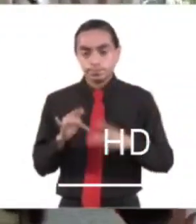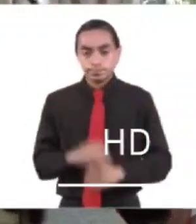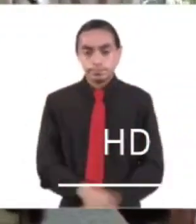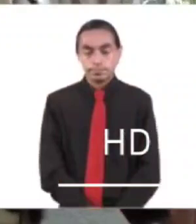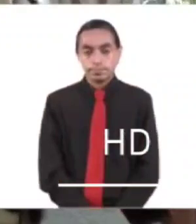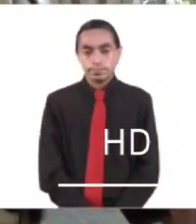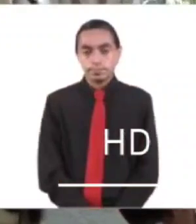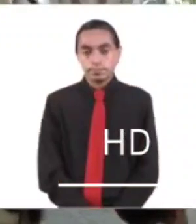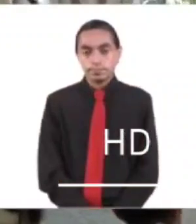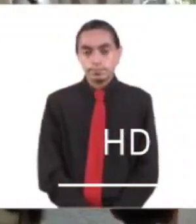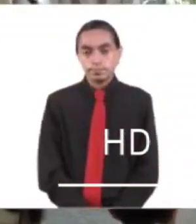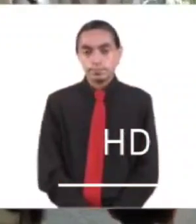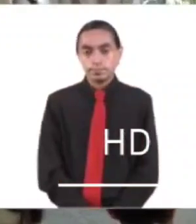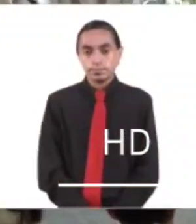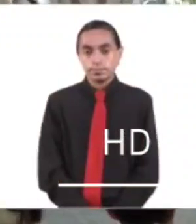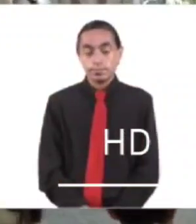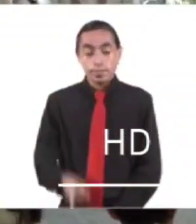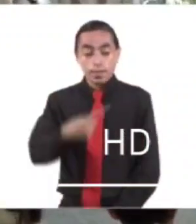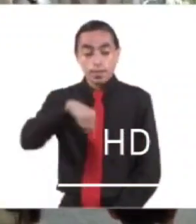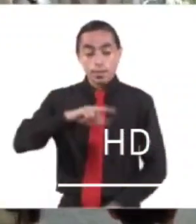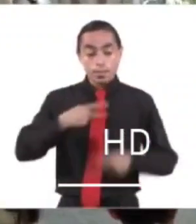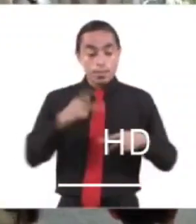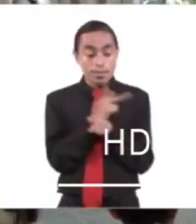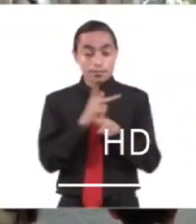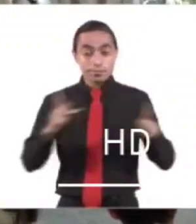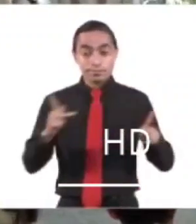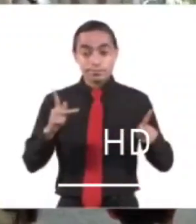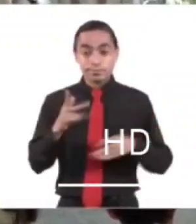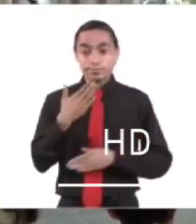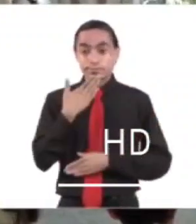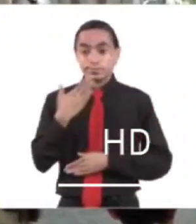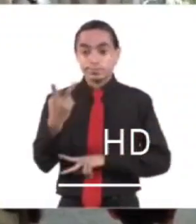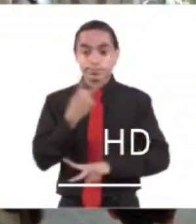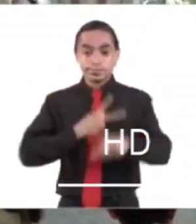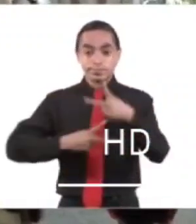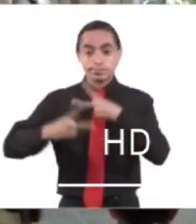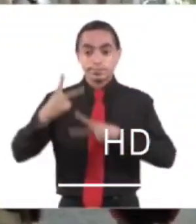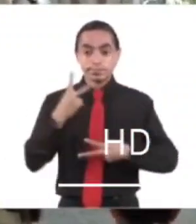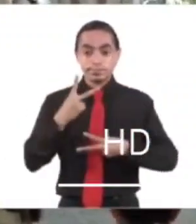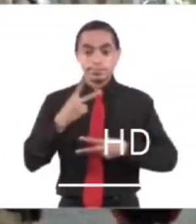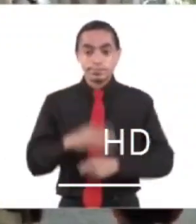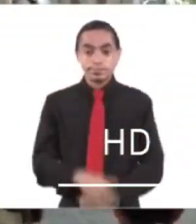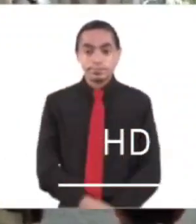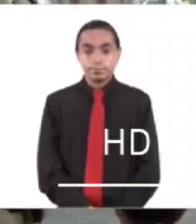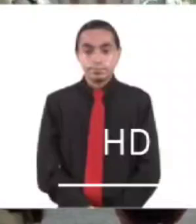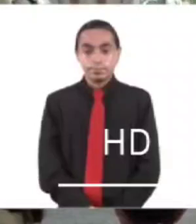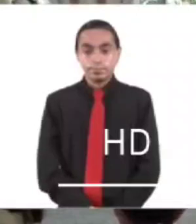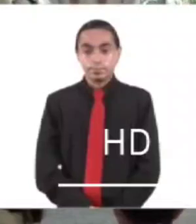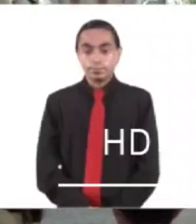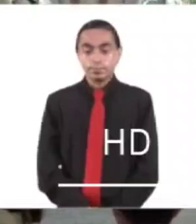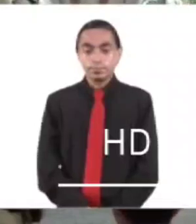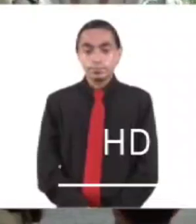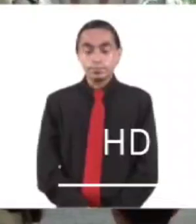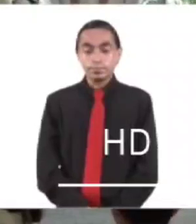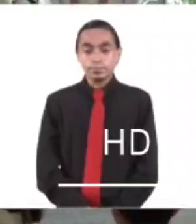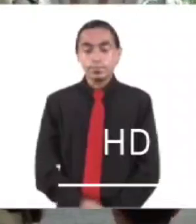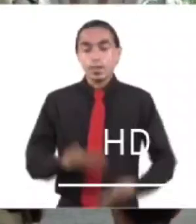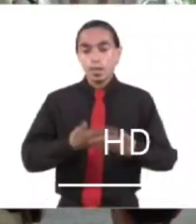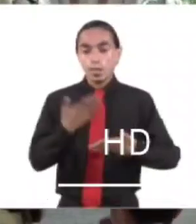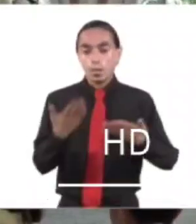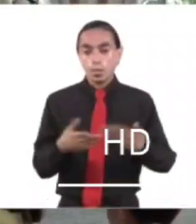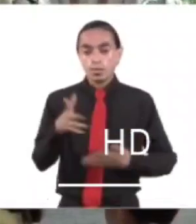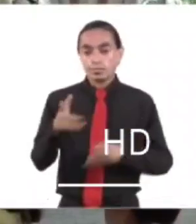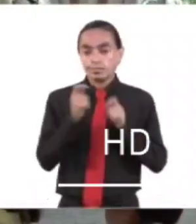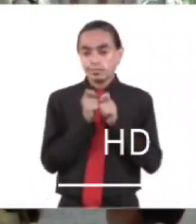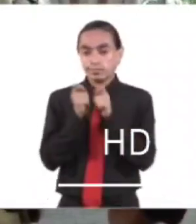plataformas digitales. Estimado público, sean todas y todos bienvenidos. Y para escuchar las palabras